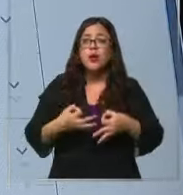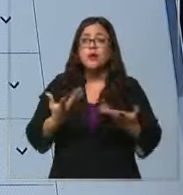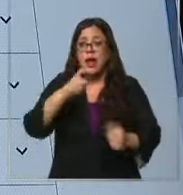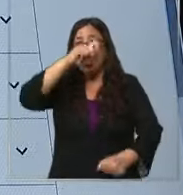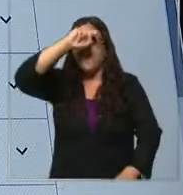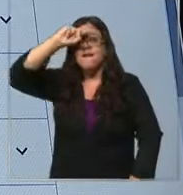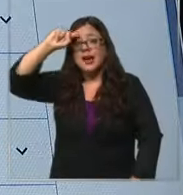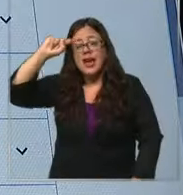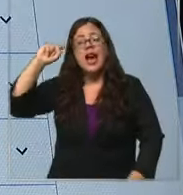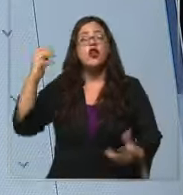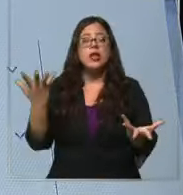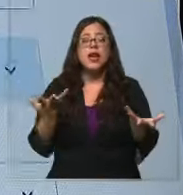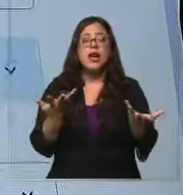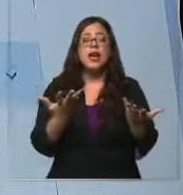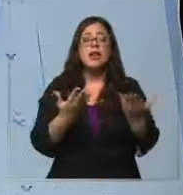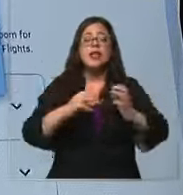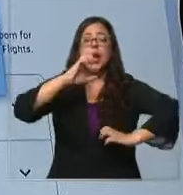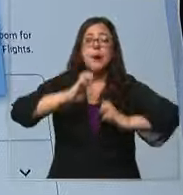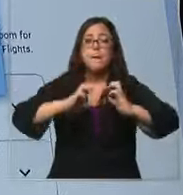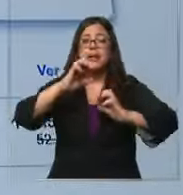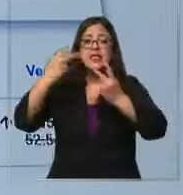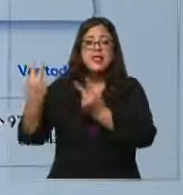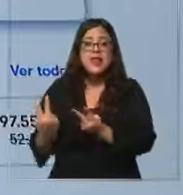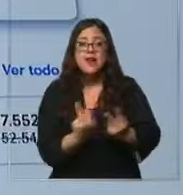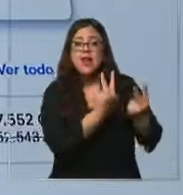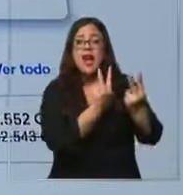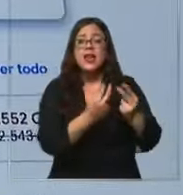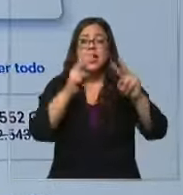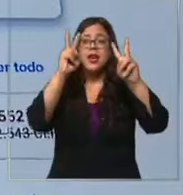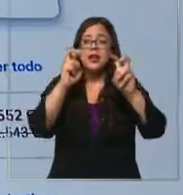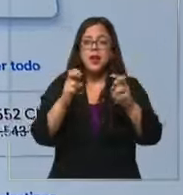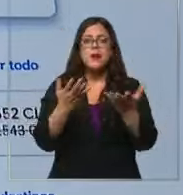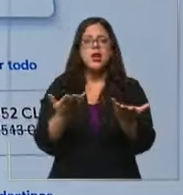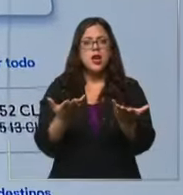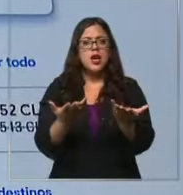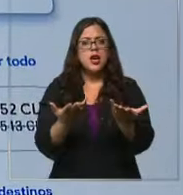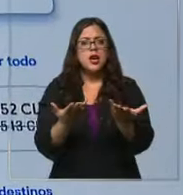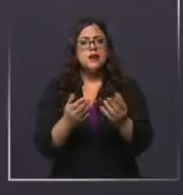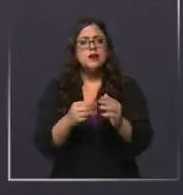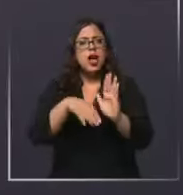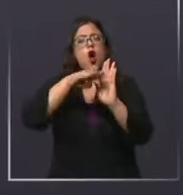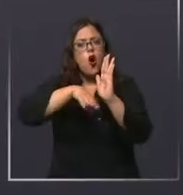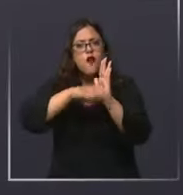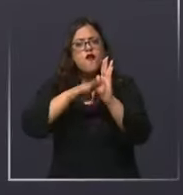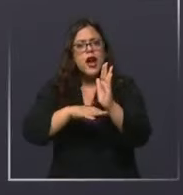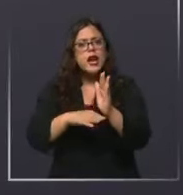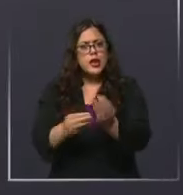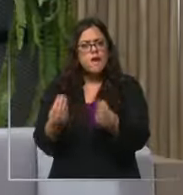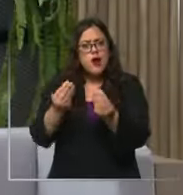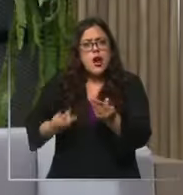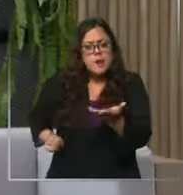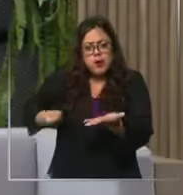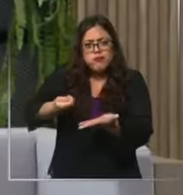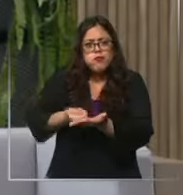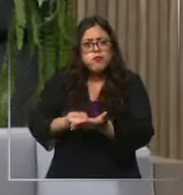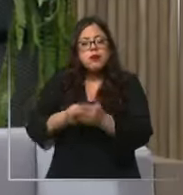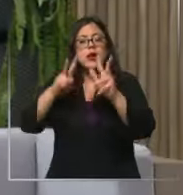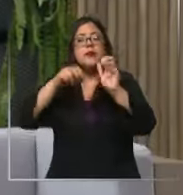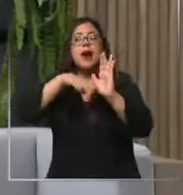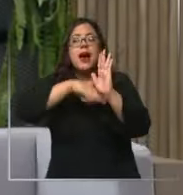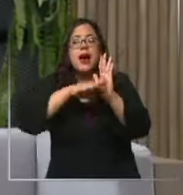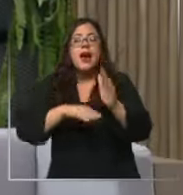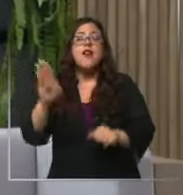temporada alta, las agencias de viajes han lanzado ofertas bastante atractivas para el bolsillo. En cuanto a oferta, podemos decir